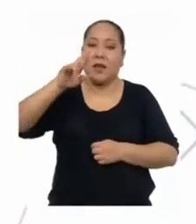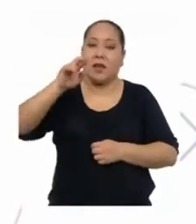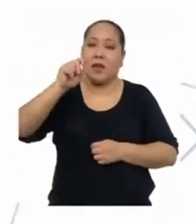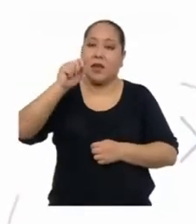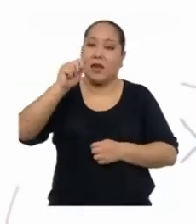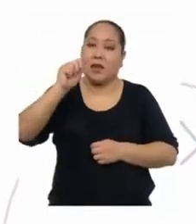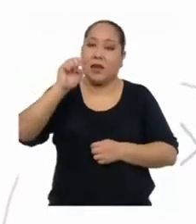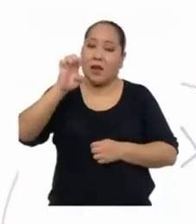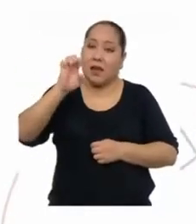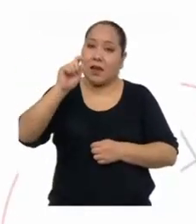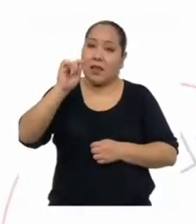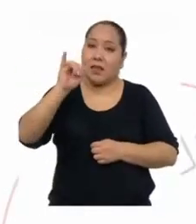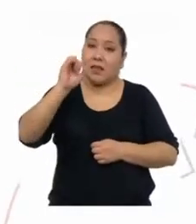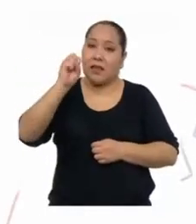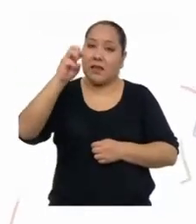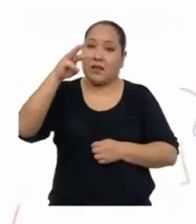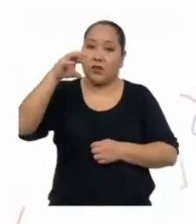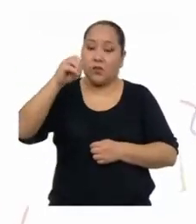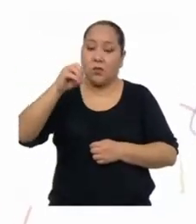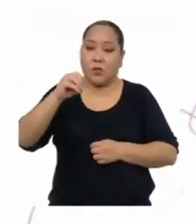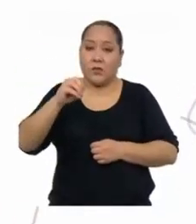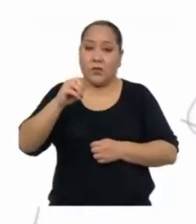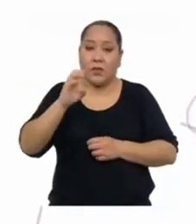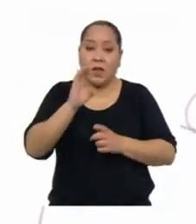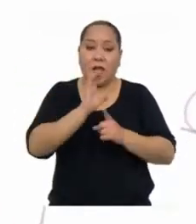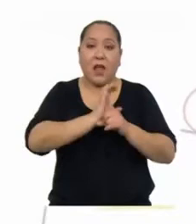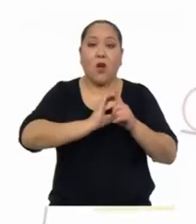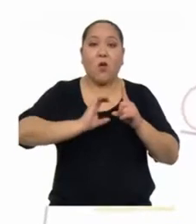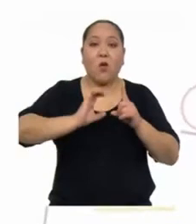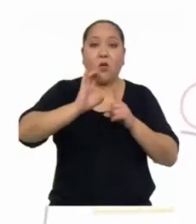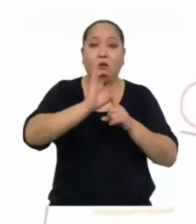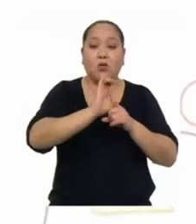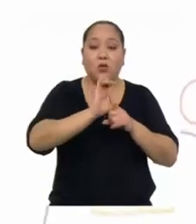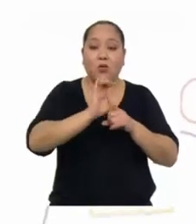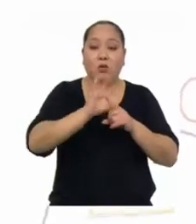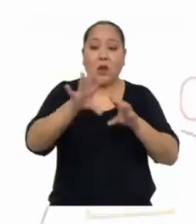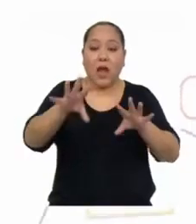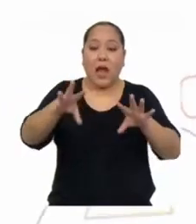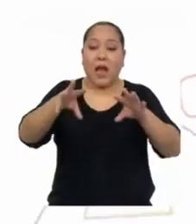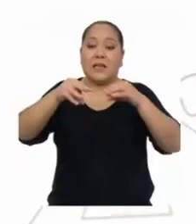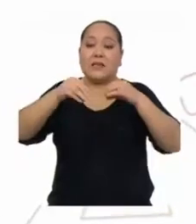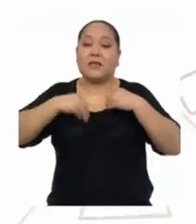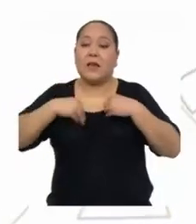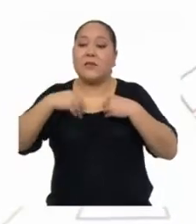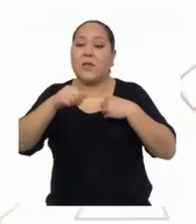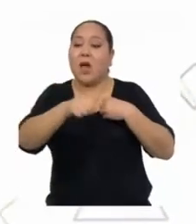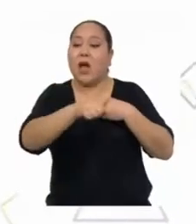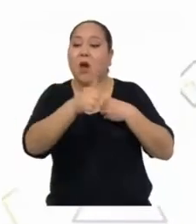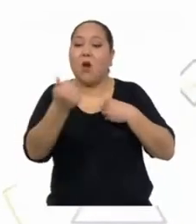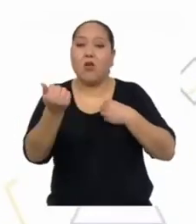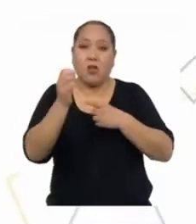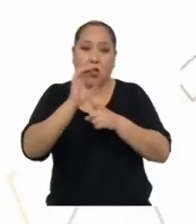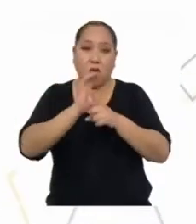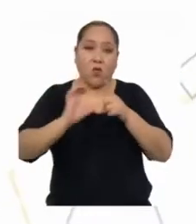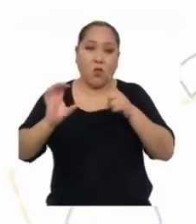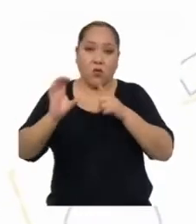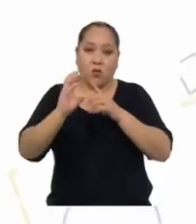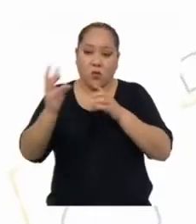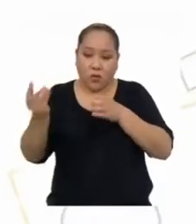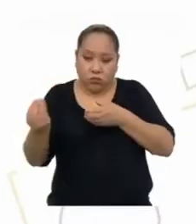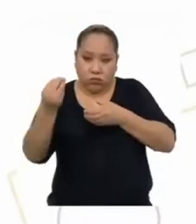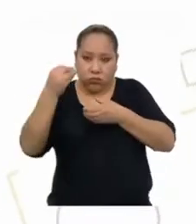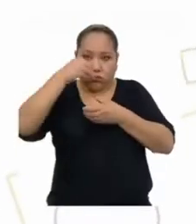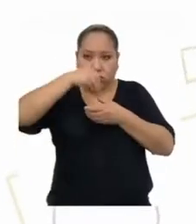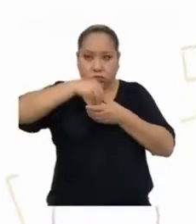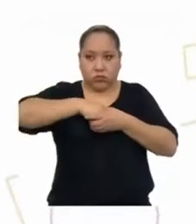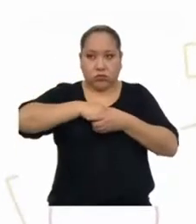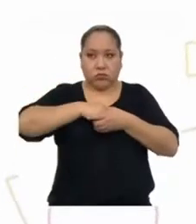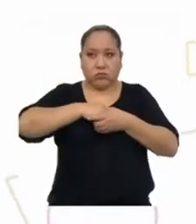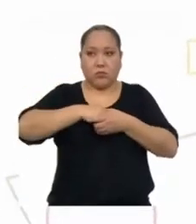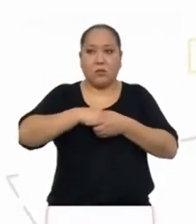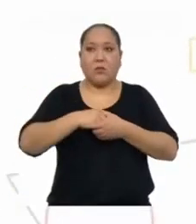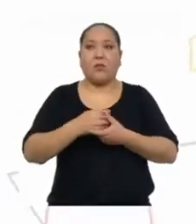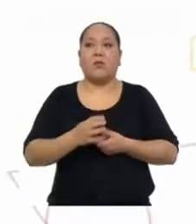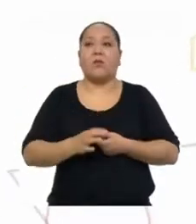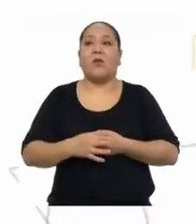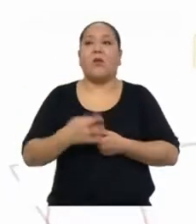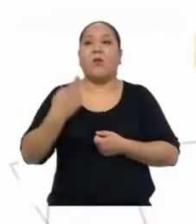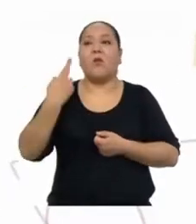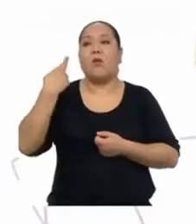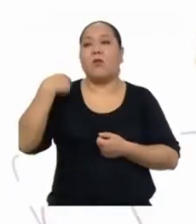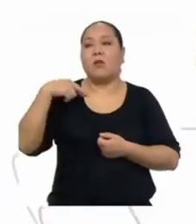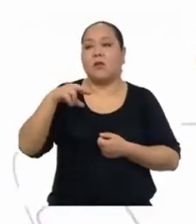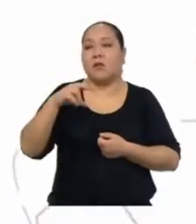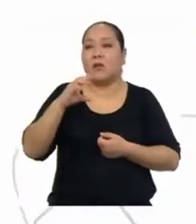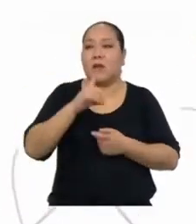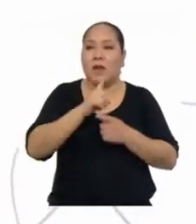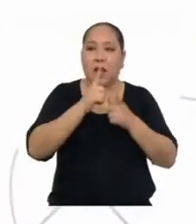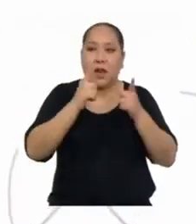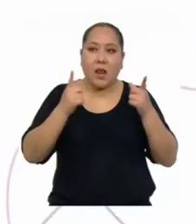gradual de uno o varios elementos de una cultura, como la religión y la lengua. Respecto a